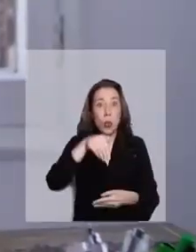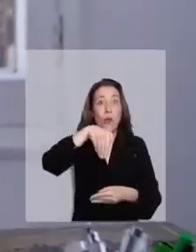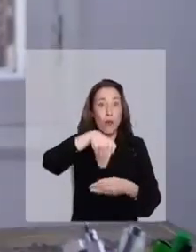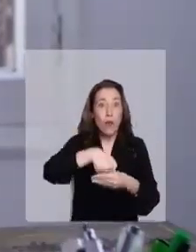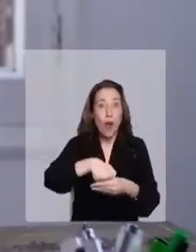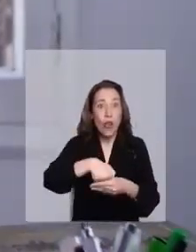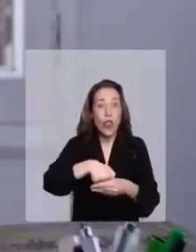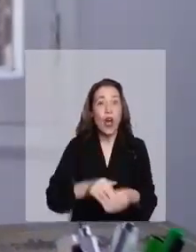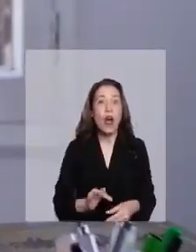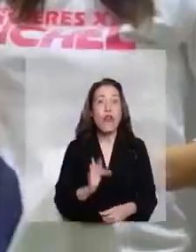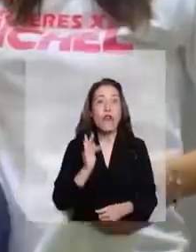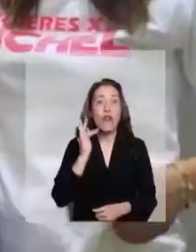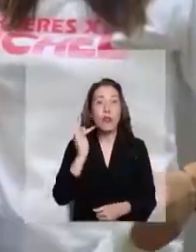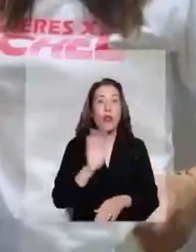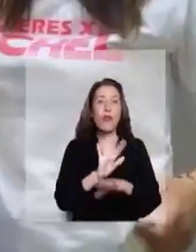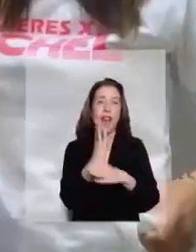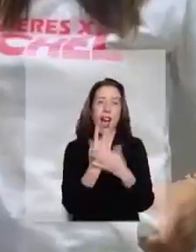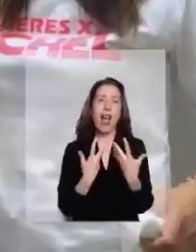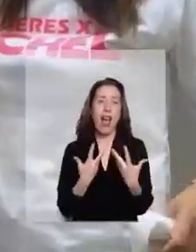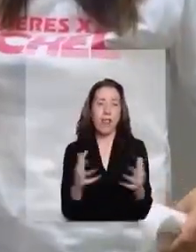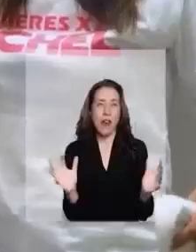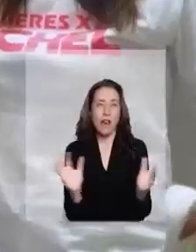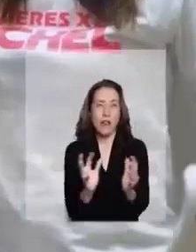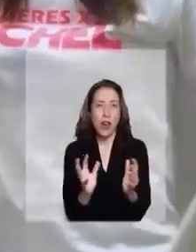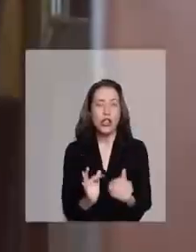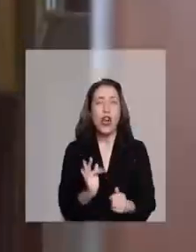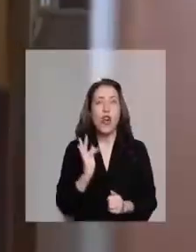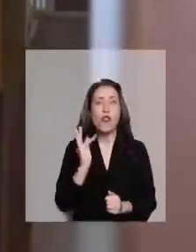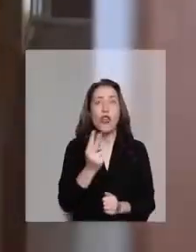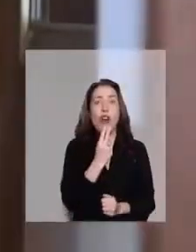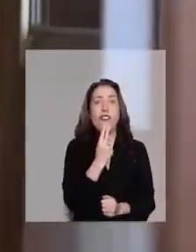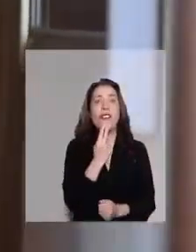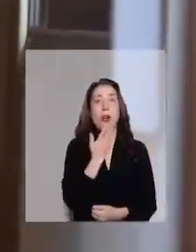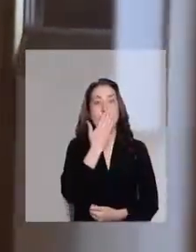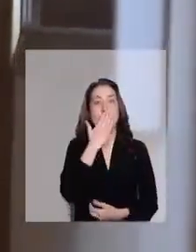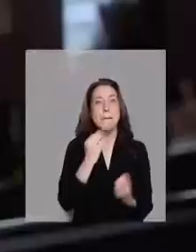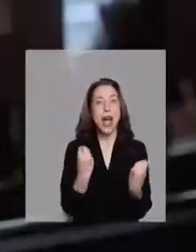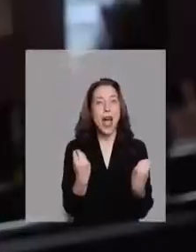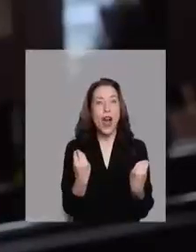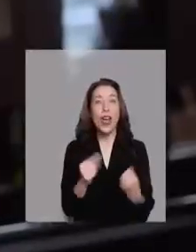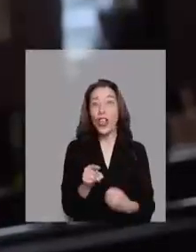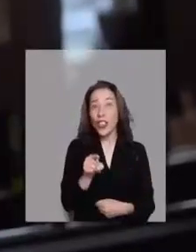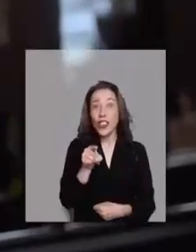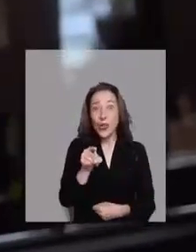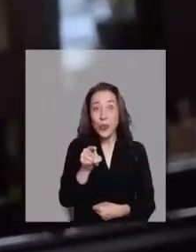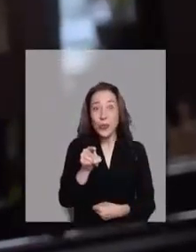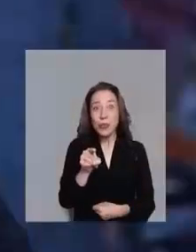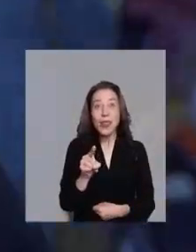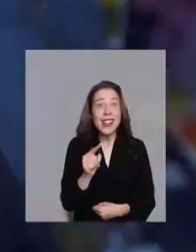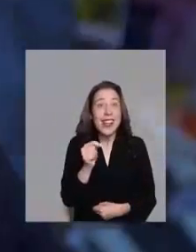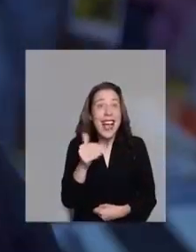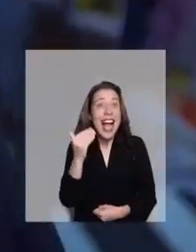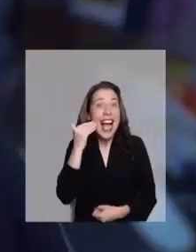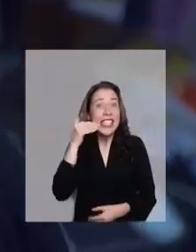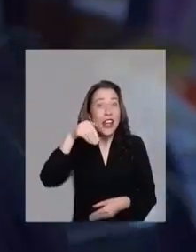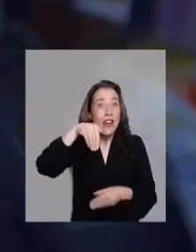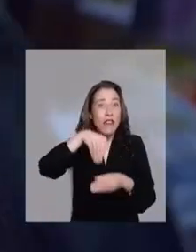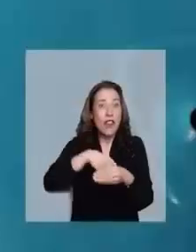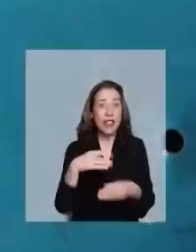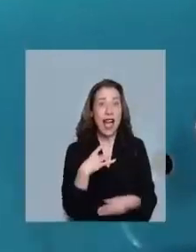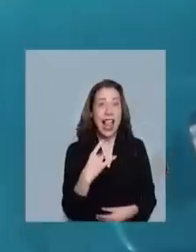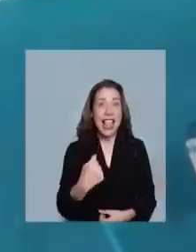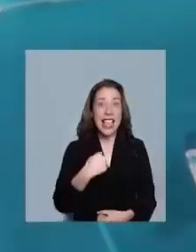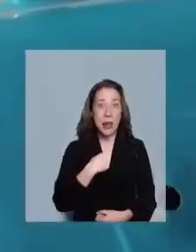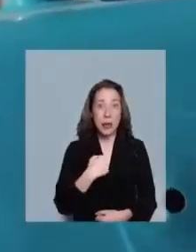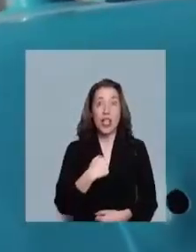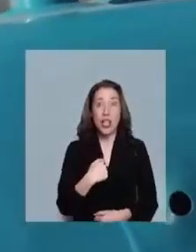estás votando. Por un futuro sin violencia, un futuro en que vivamos mejor. A ti, que estás a punto de votar por